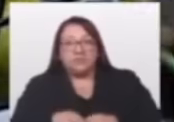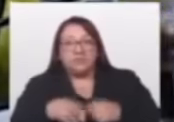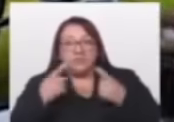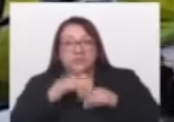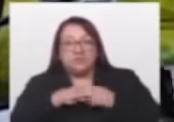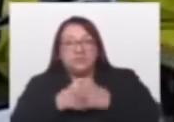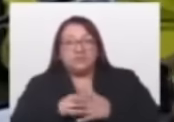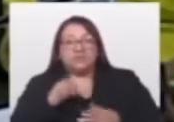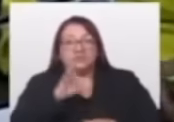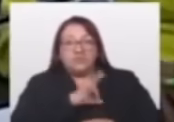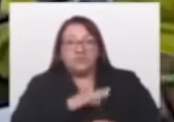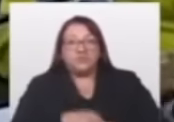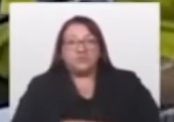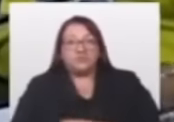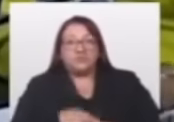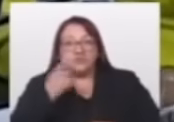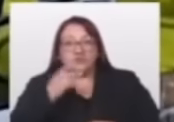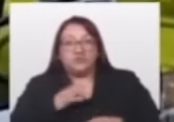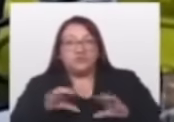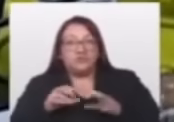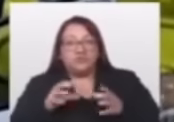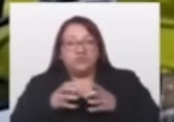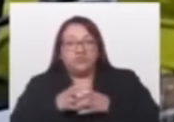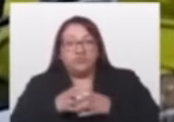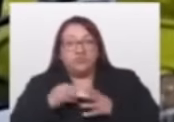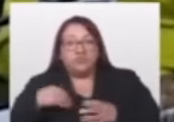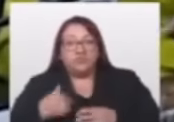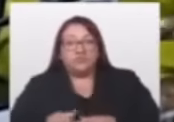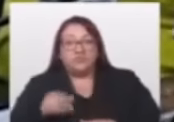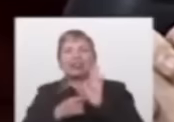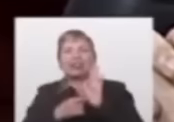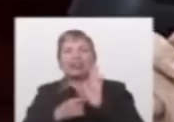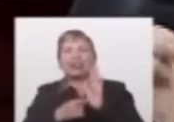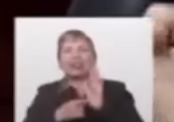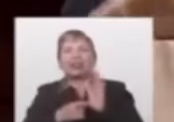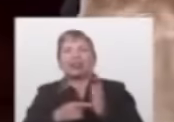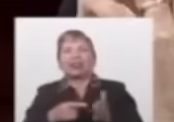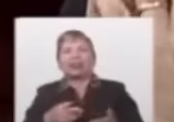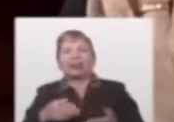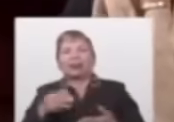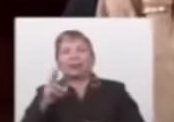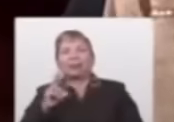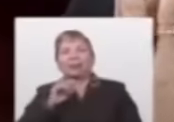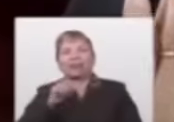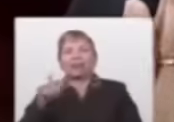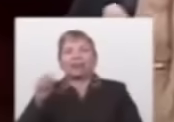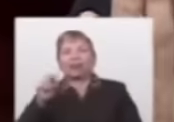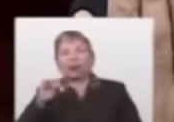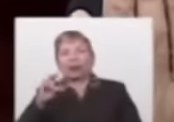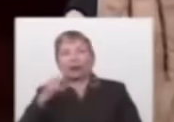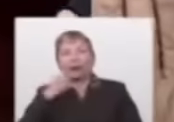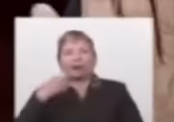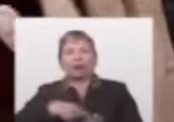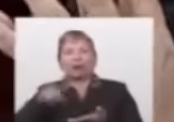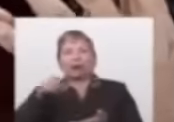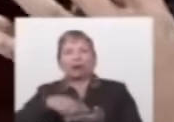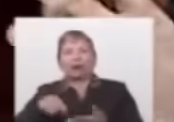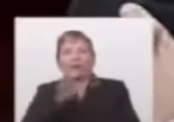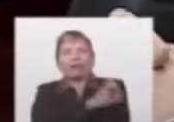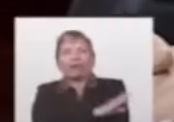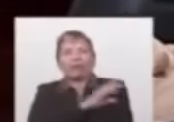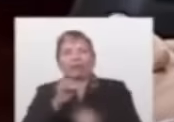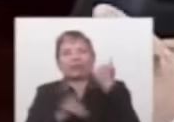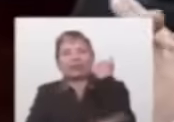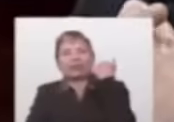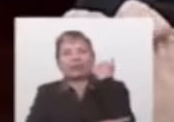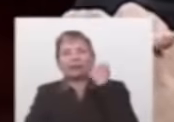órdenes de la fiscal de la Nación para lograr la inhabilitación de la señora Zoraida Ábalos. El señor Villanueva diga que ha sido una orden la fiscal de la